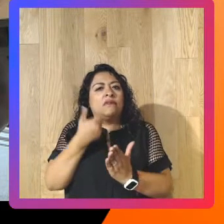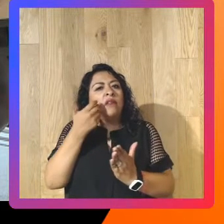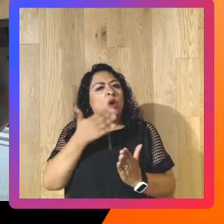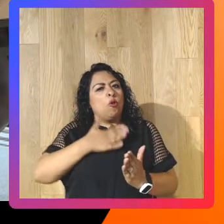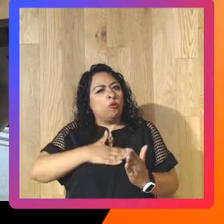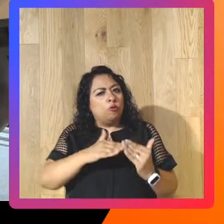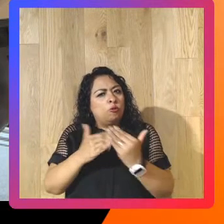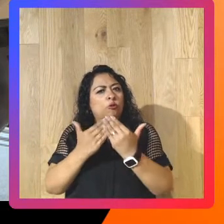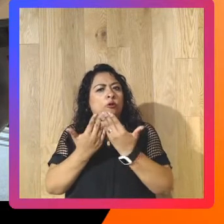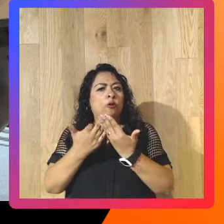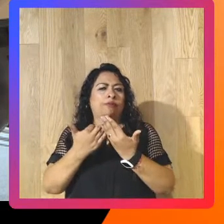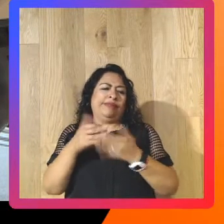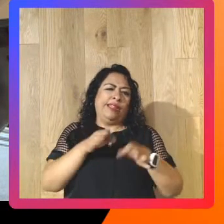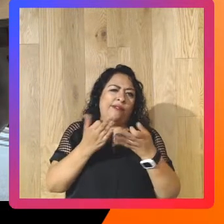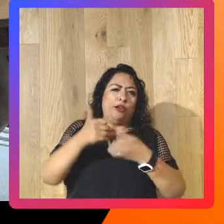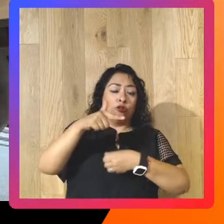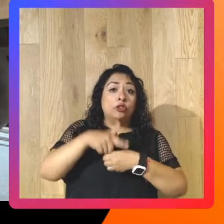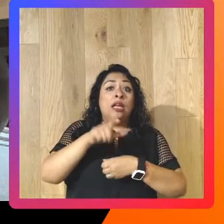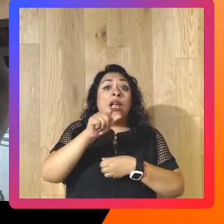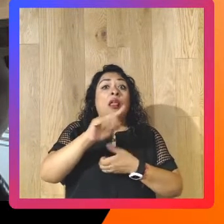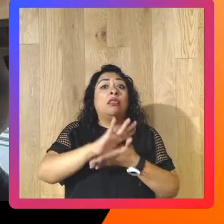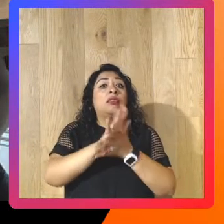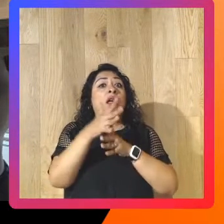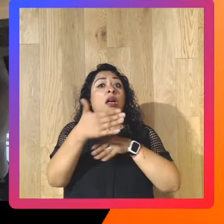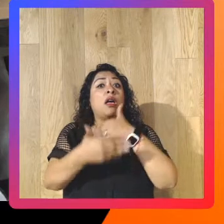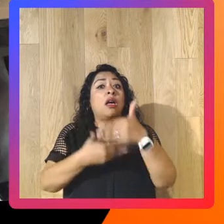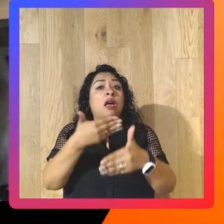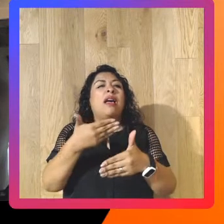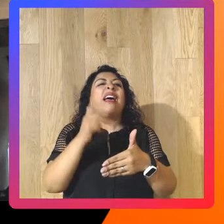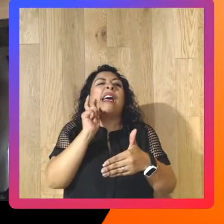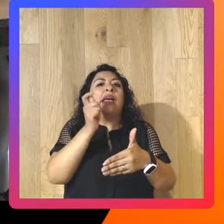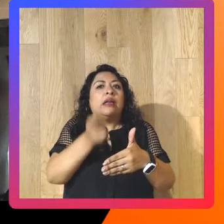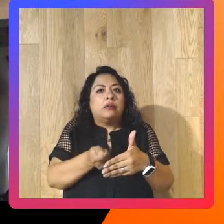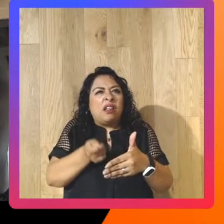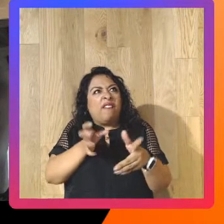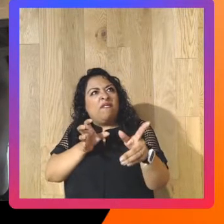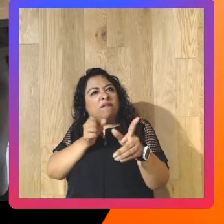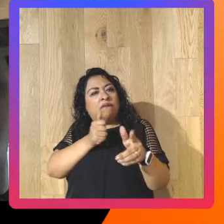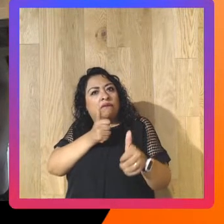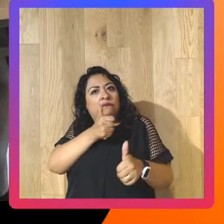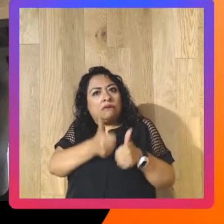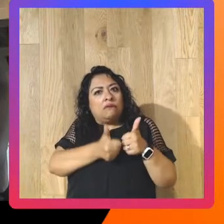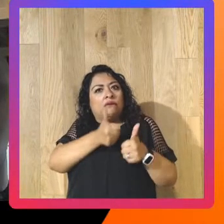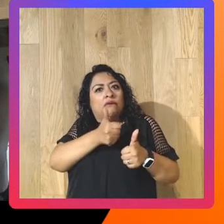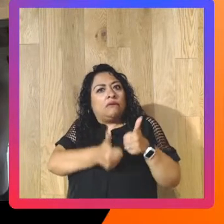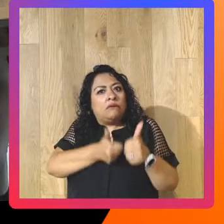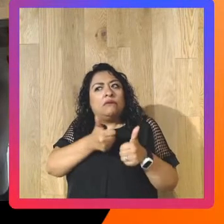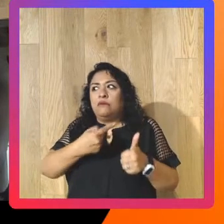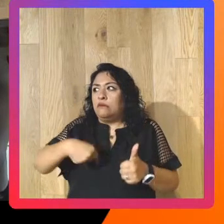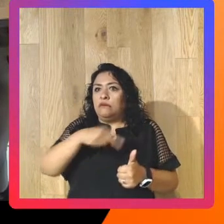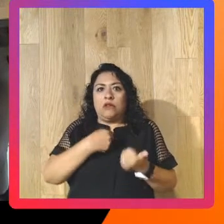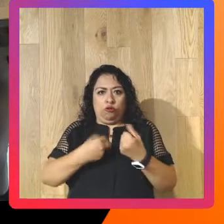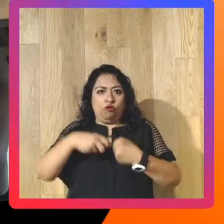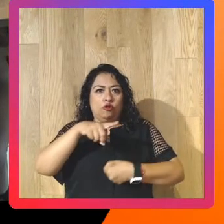justicia laboral y social, y su evolución refleja el proceso y los desafíos que hemos enfrentado como